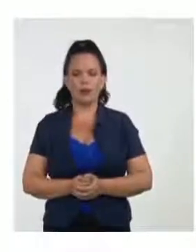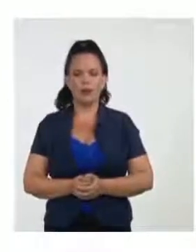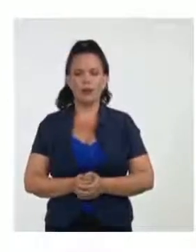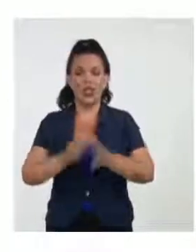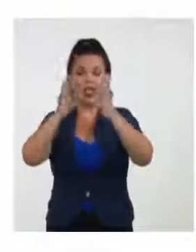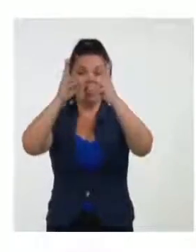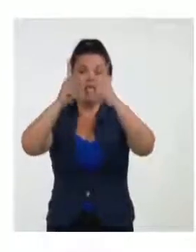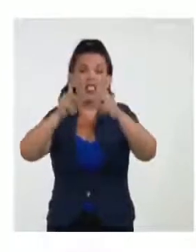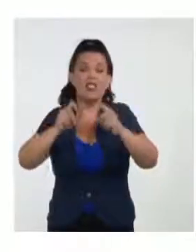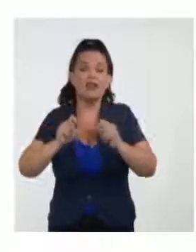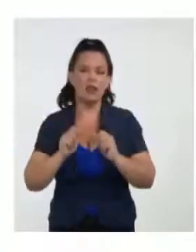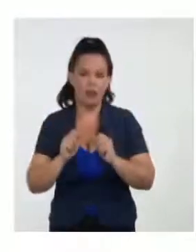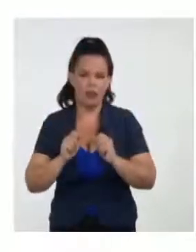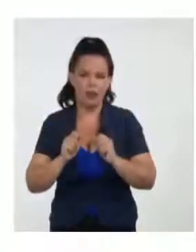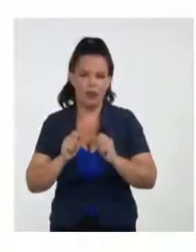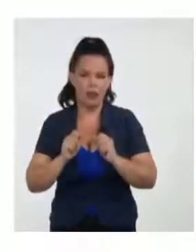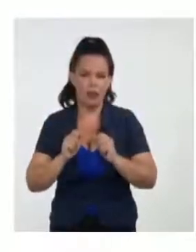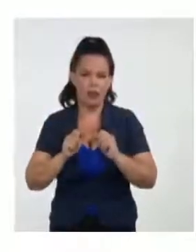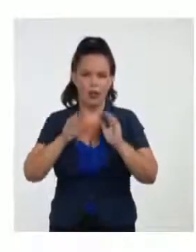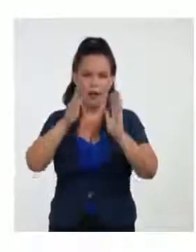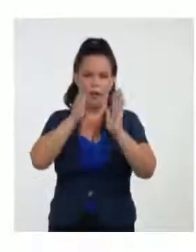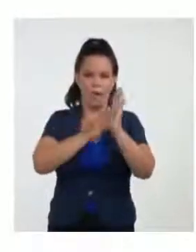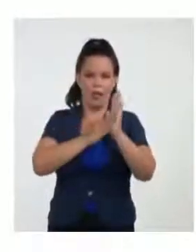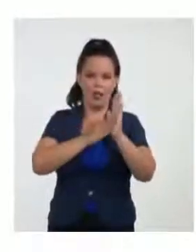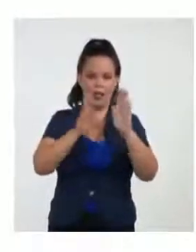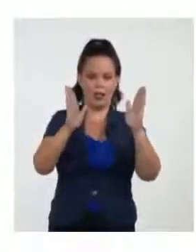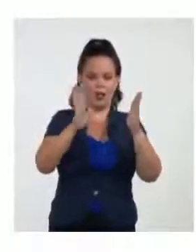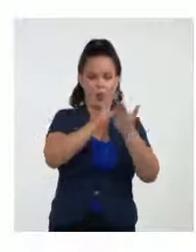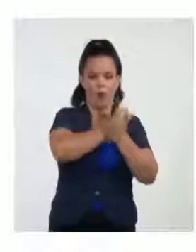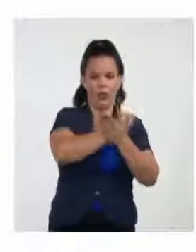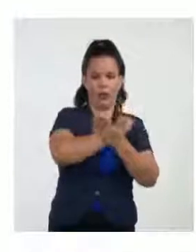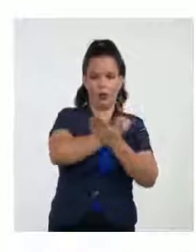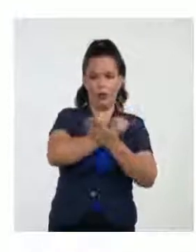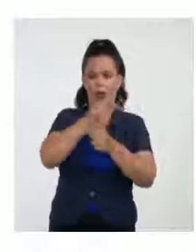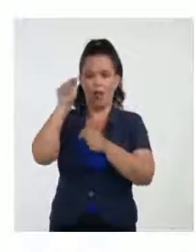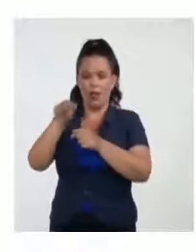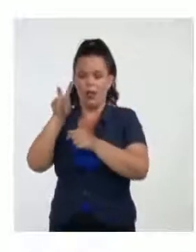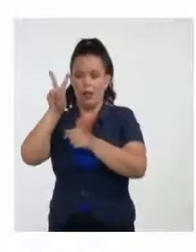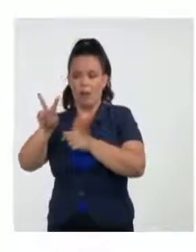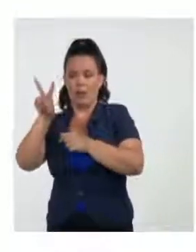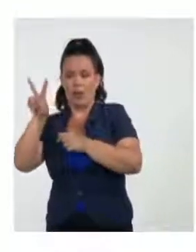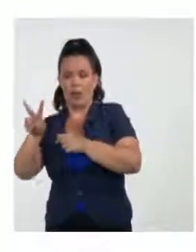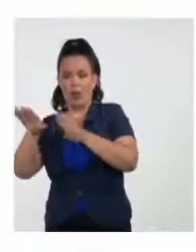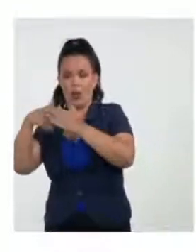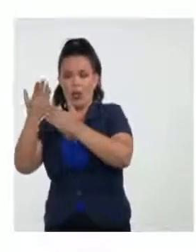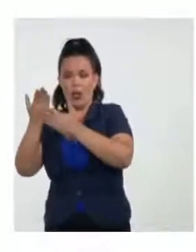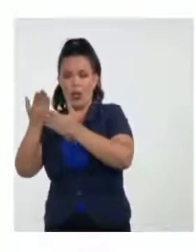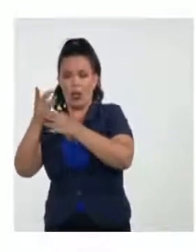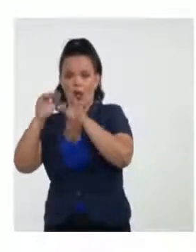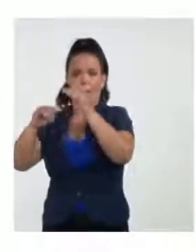en todo el mes. Y lo que es todavía más lamentable y un poco en consonancia con